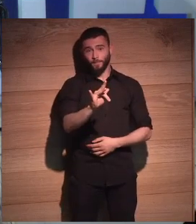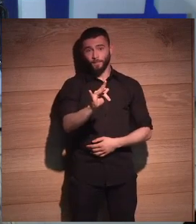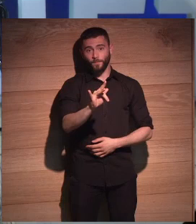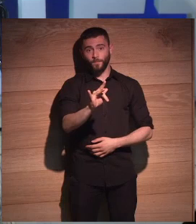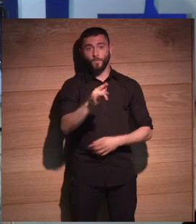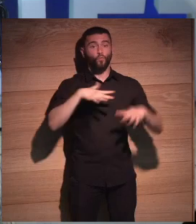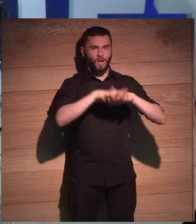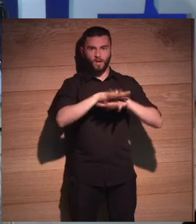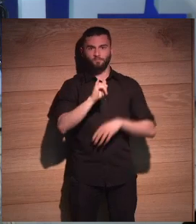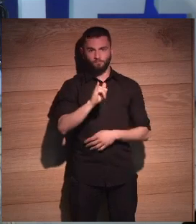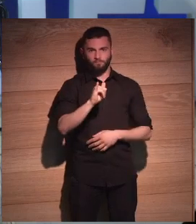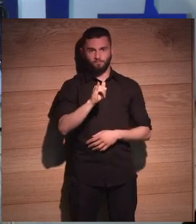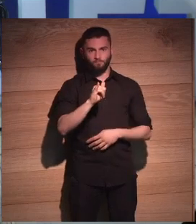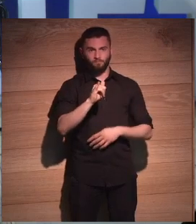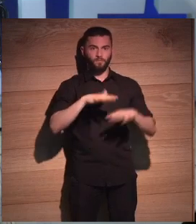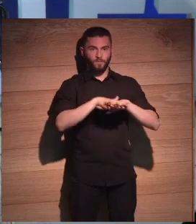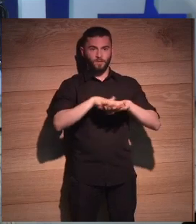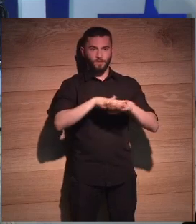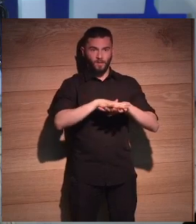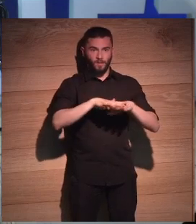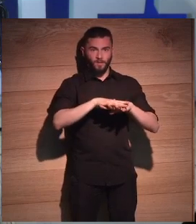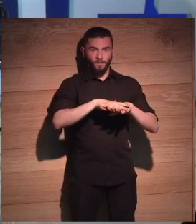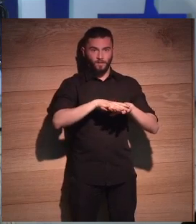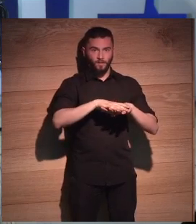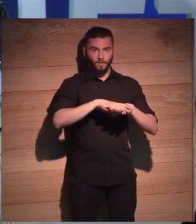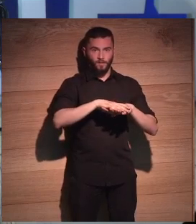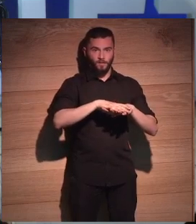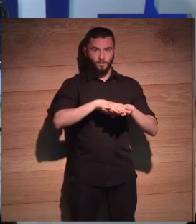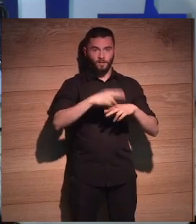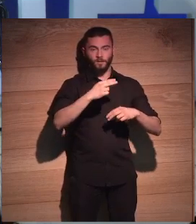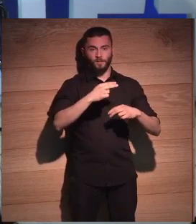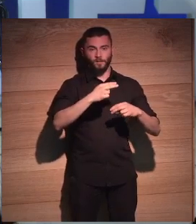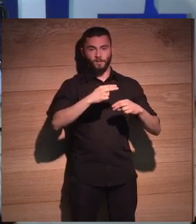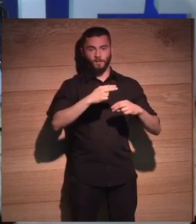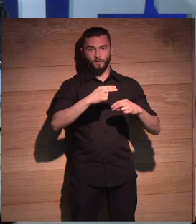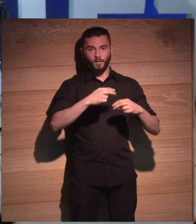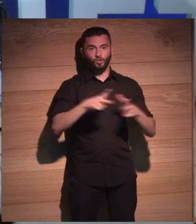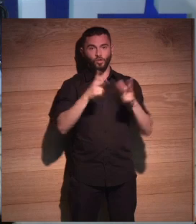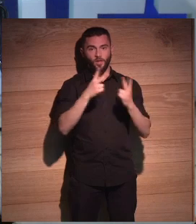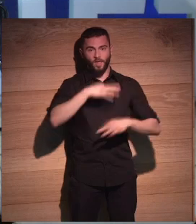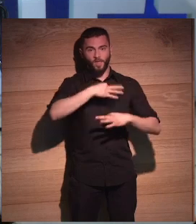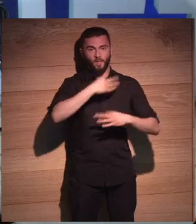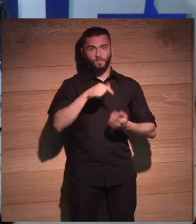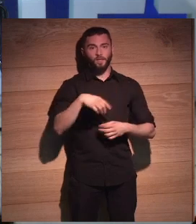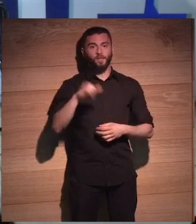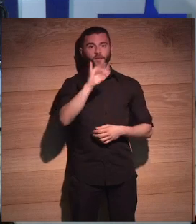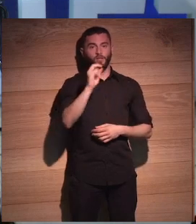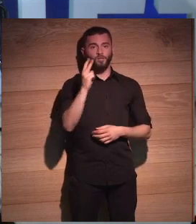una red de organizaciones de la sociedad civil y trabajamos mucho con Naciones Unidas, con UN